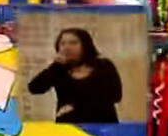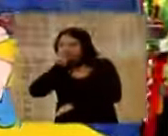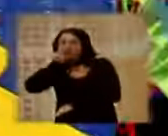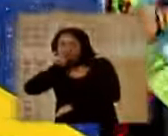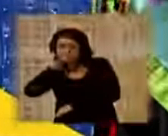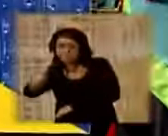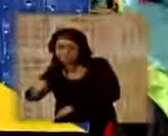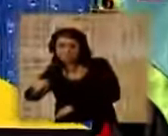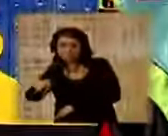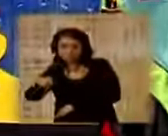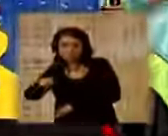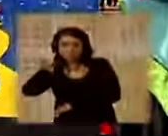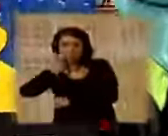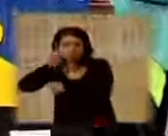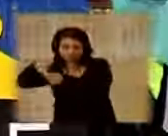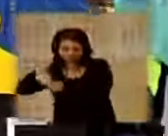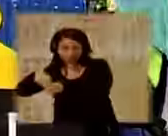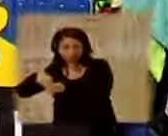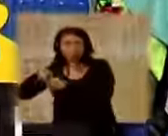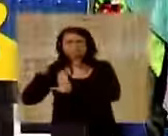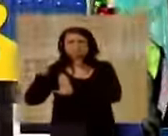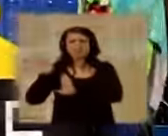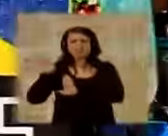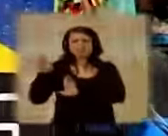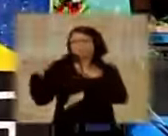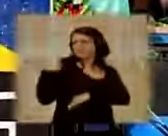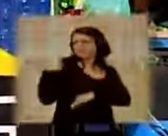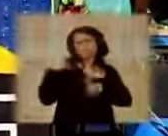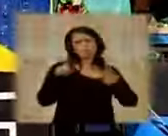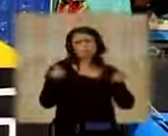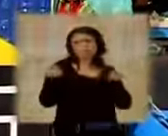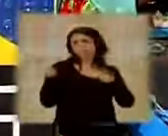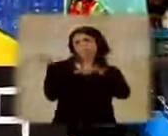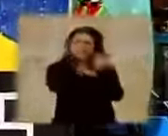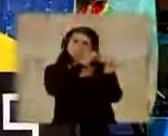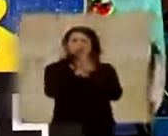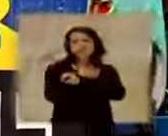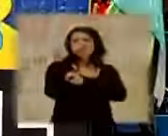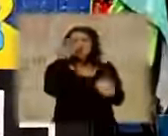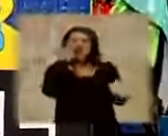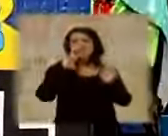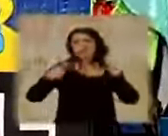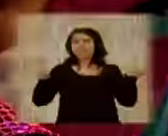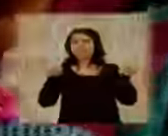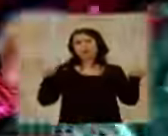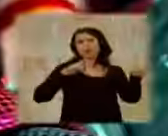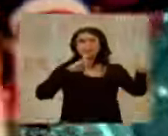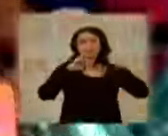cantó. Preguntaron de murgas al pulpo, a ver qué nos dice este